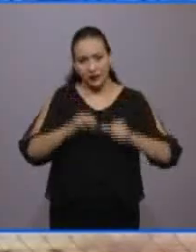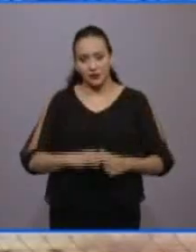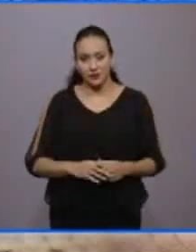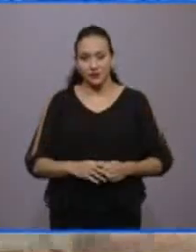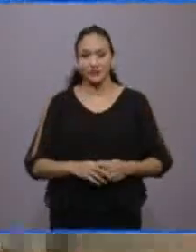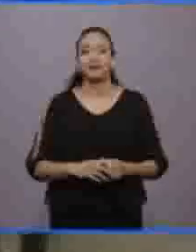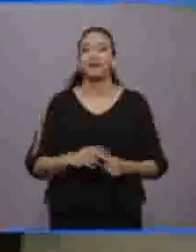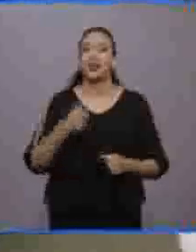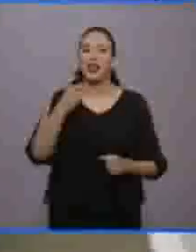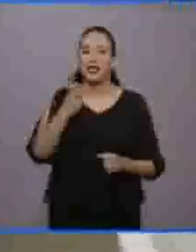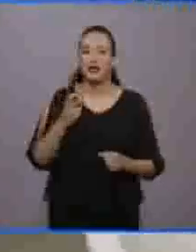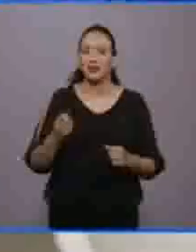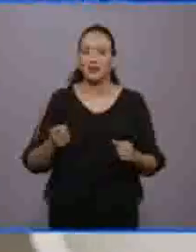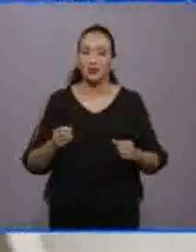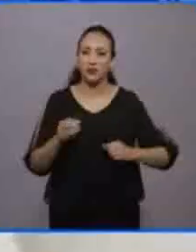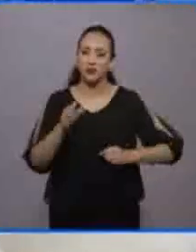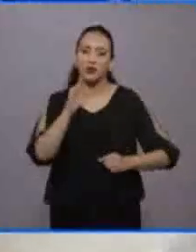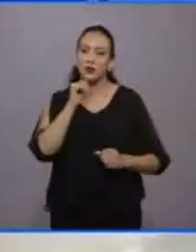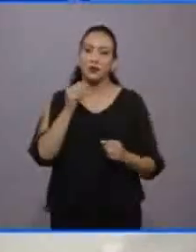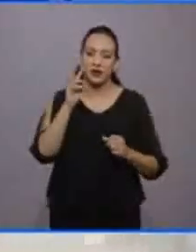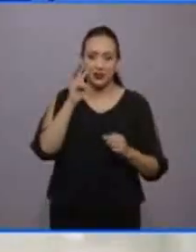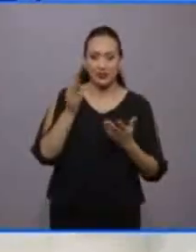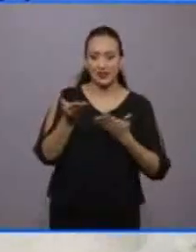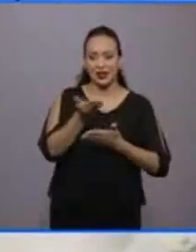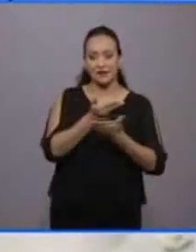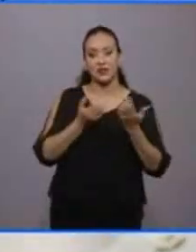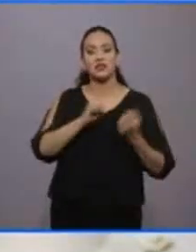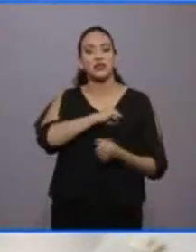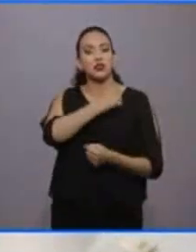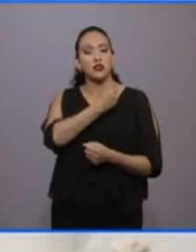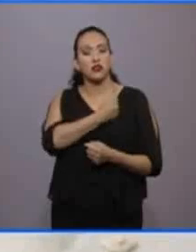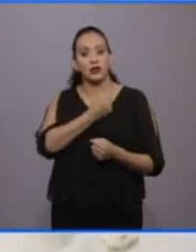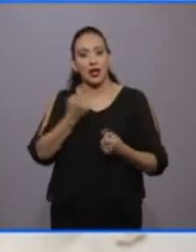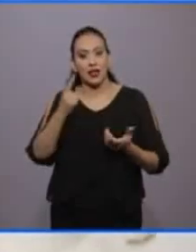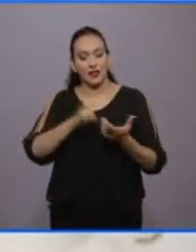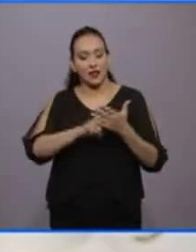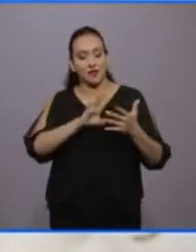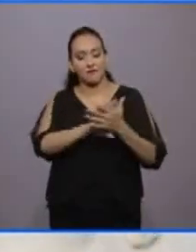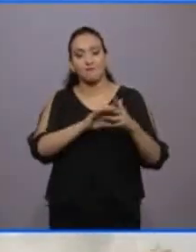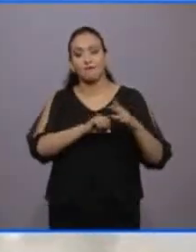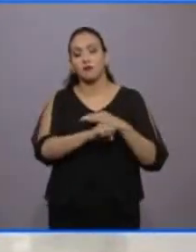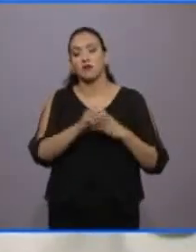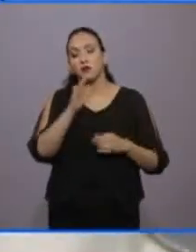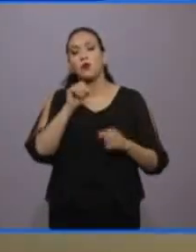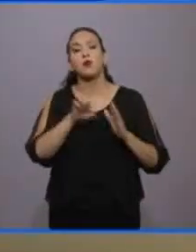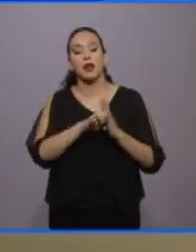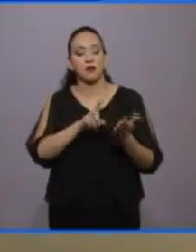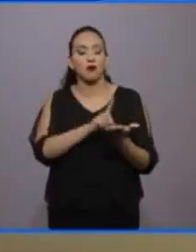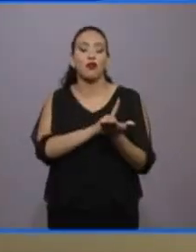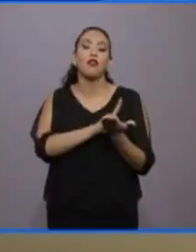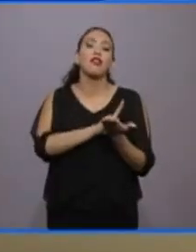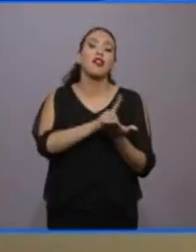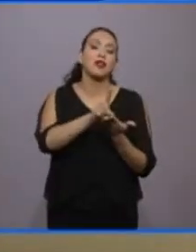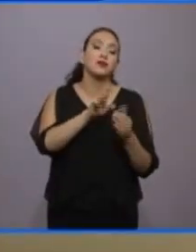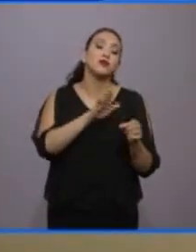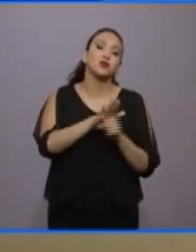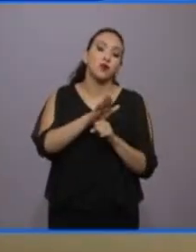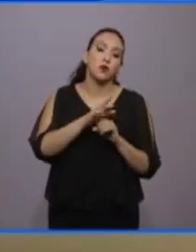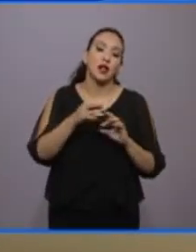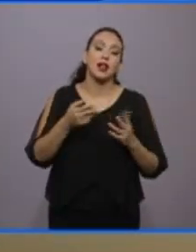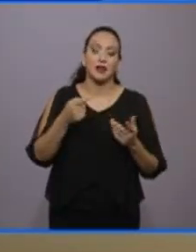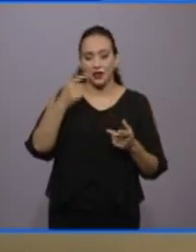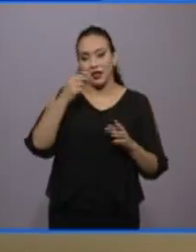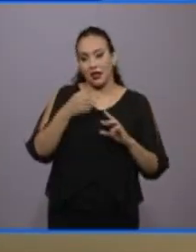que no se pueden equiparar los servicios de salud que se proporcionan en un centro penitenciario como derechos derivados de una relación de